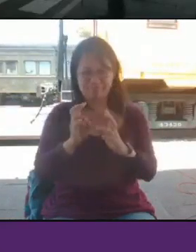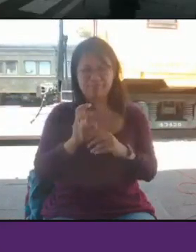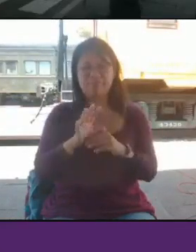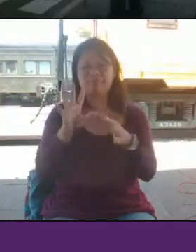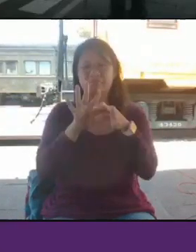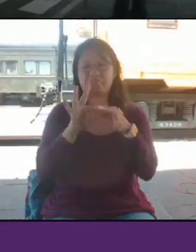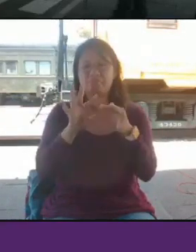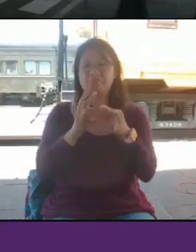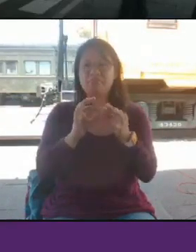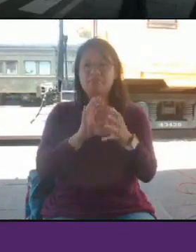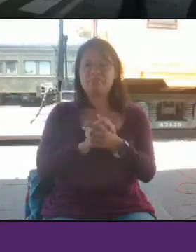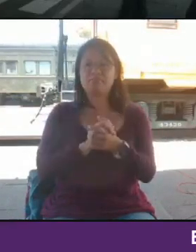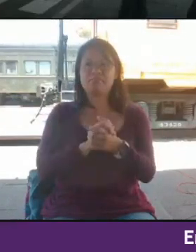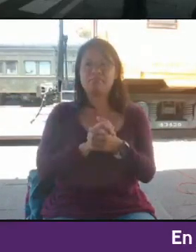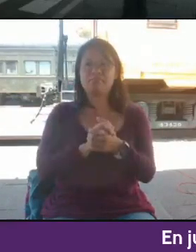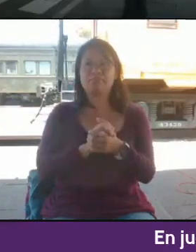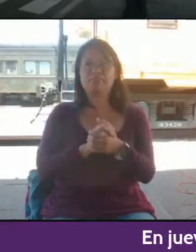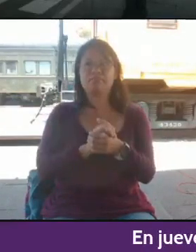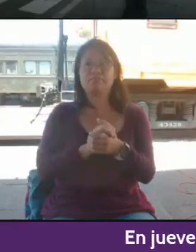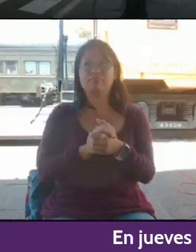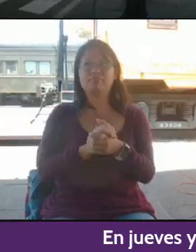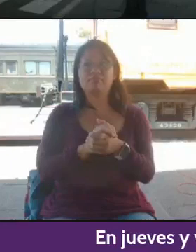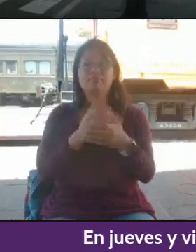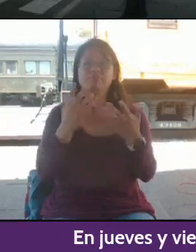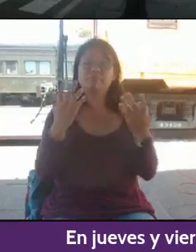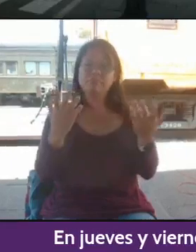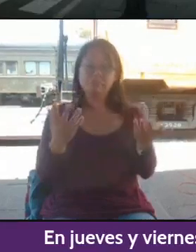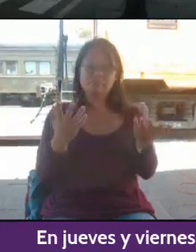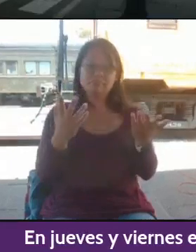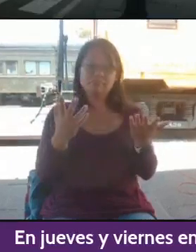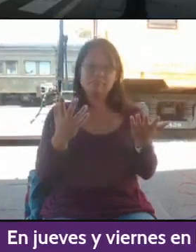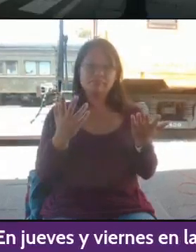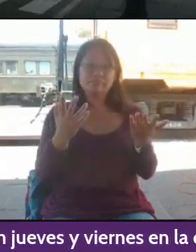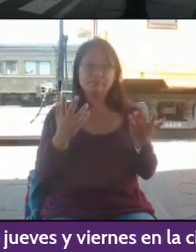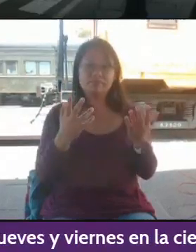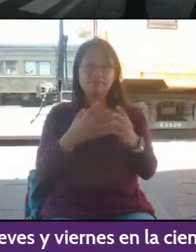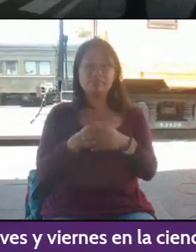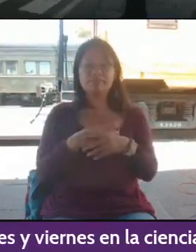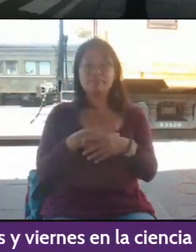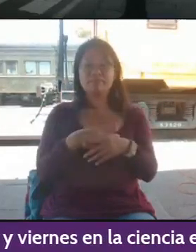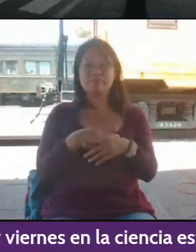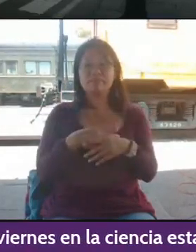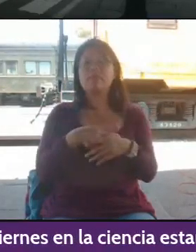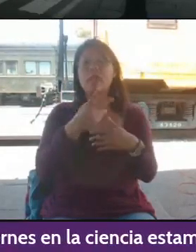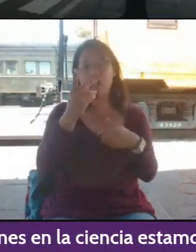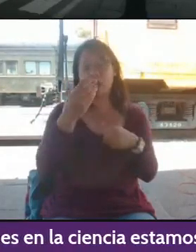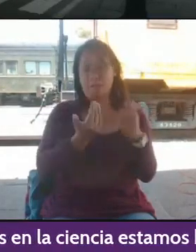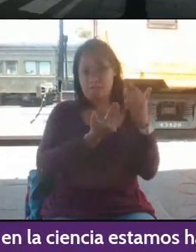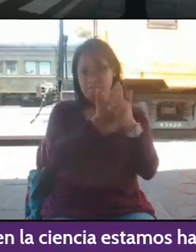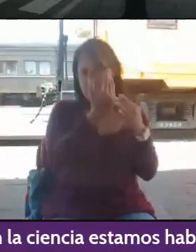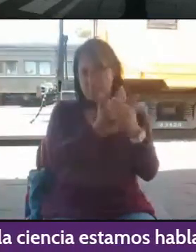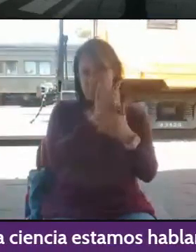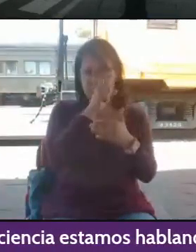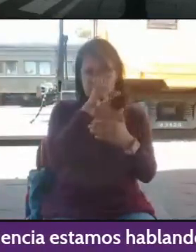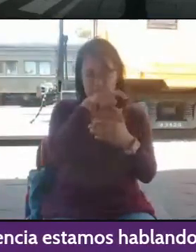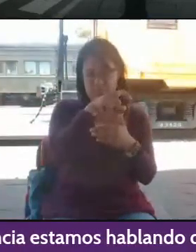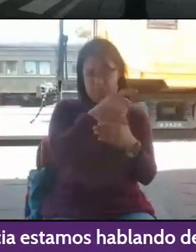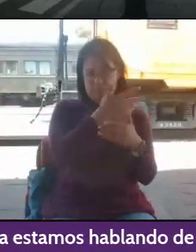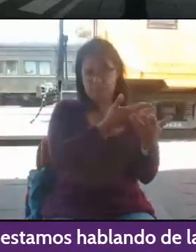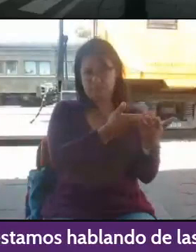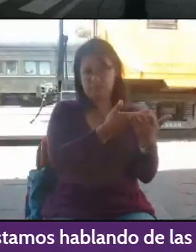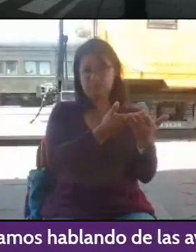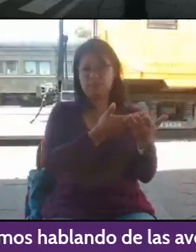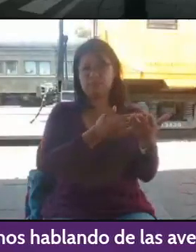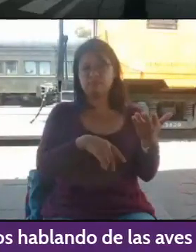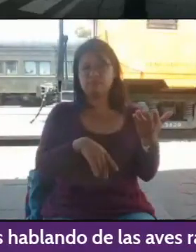Ok. Entonces, resulta una más, por favor. Las rapaces diurnas, ¿otra? ¿Otra? ¿Otra?